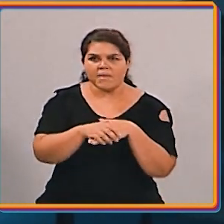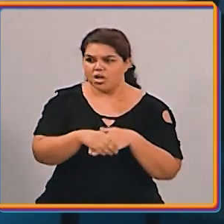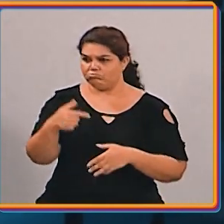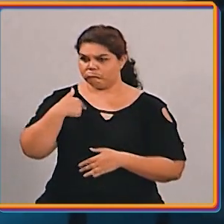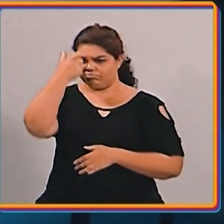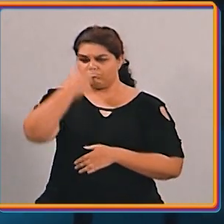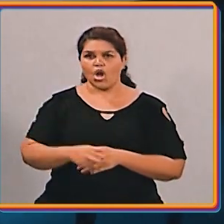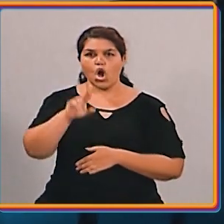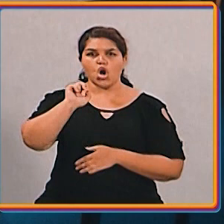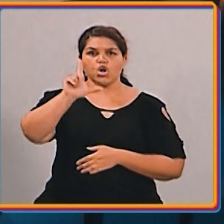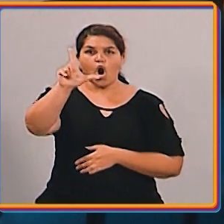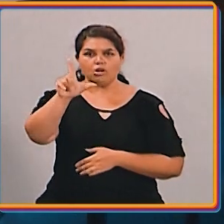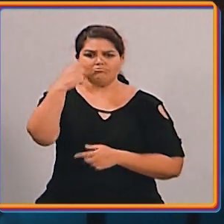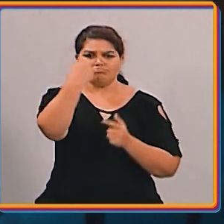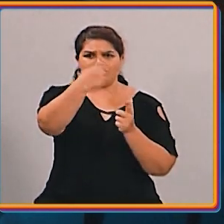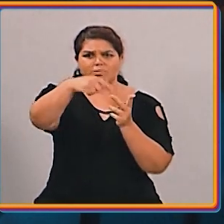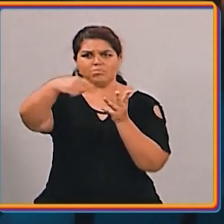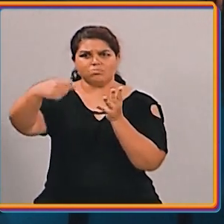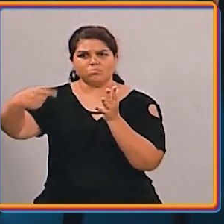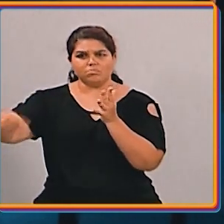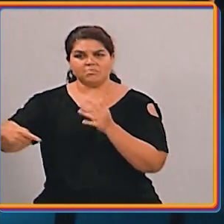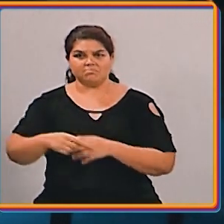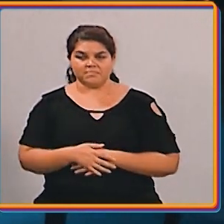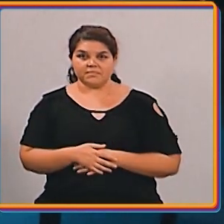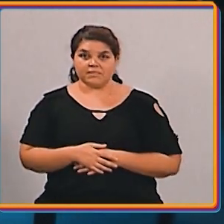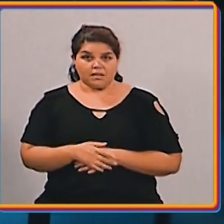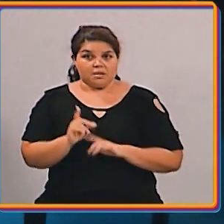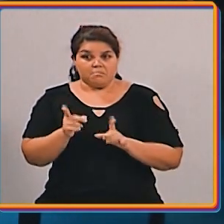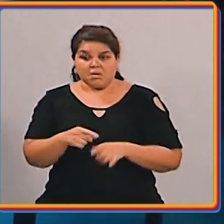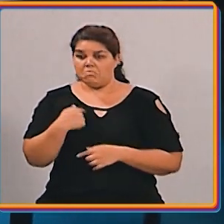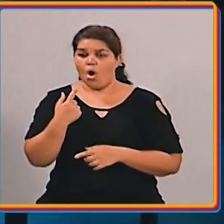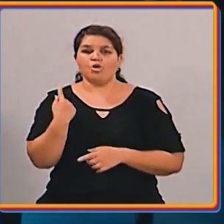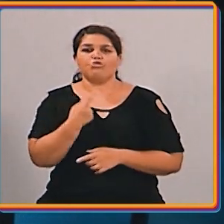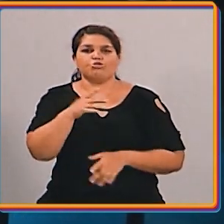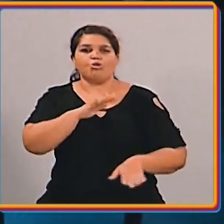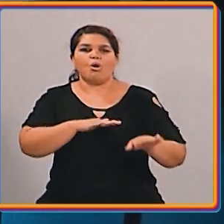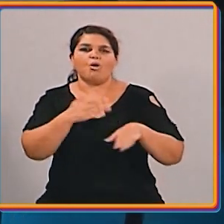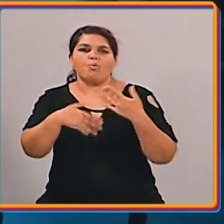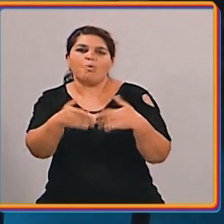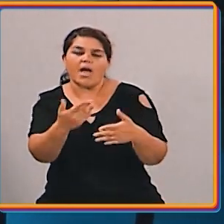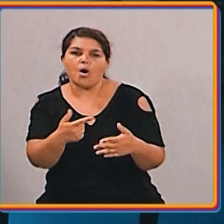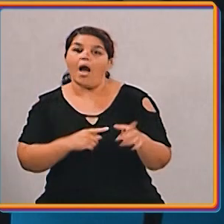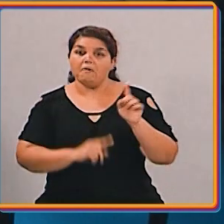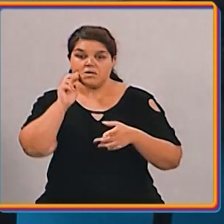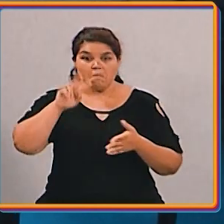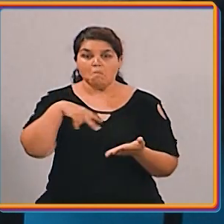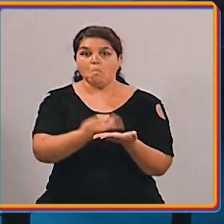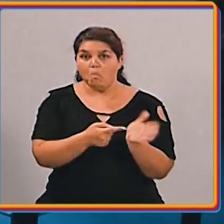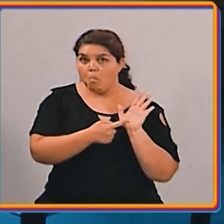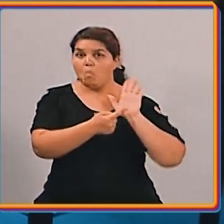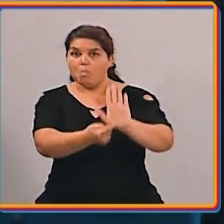Cumplimos muchos roles en la sociedad. Igual que en los juegos, muchas veces los mostramos, pero muchas veces los